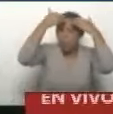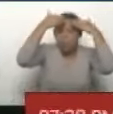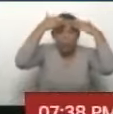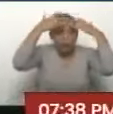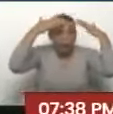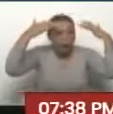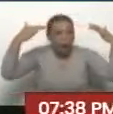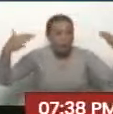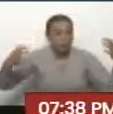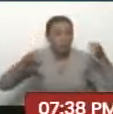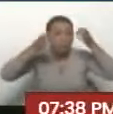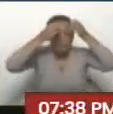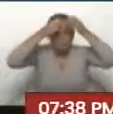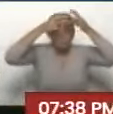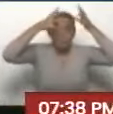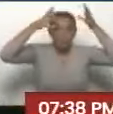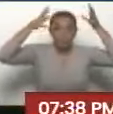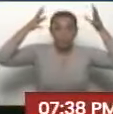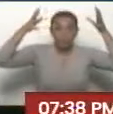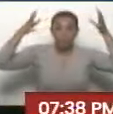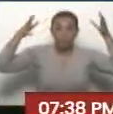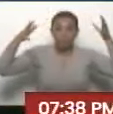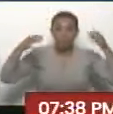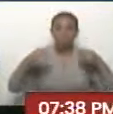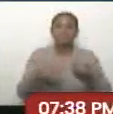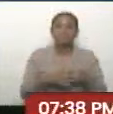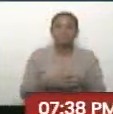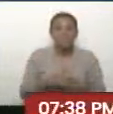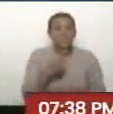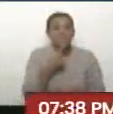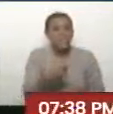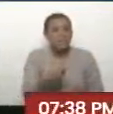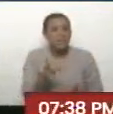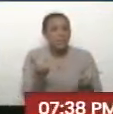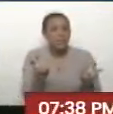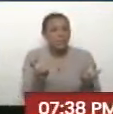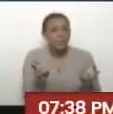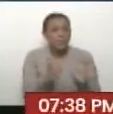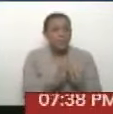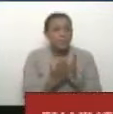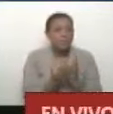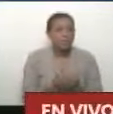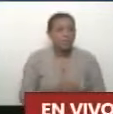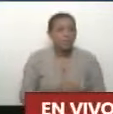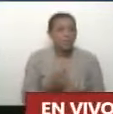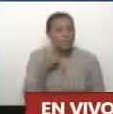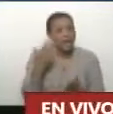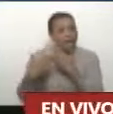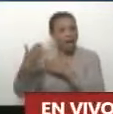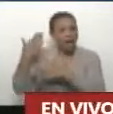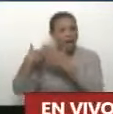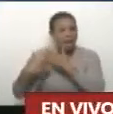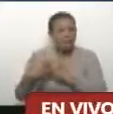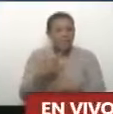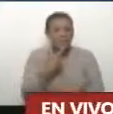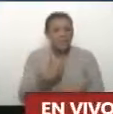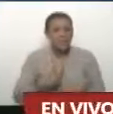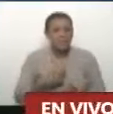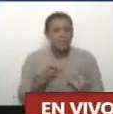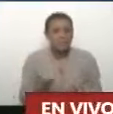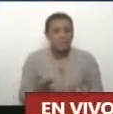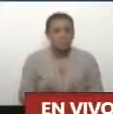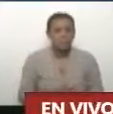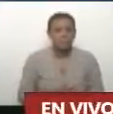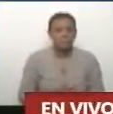mental he aplicado el dicho de un titular de un libro que me llegó el otro día que me mandó Ernesto me mandó hctor